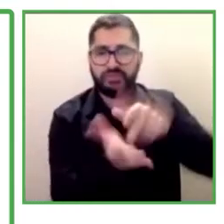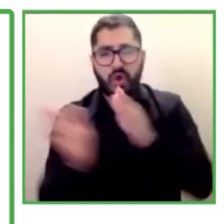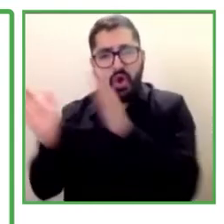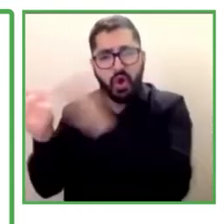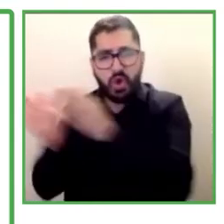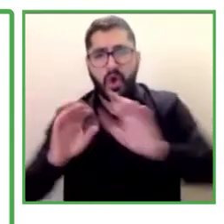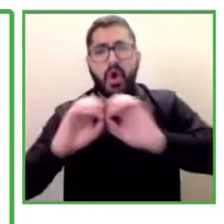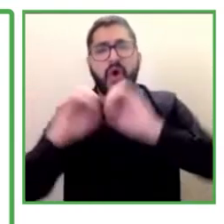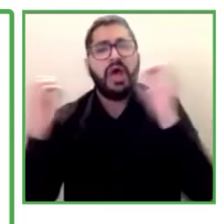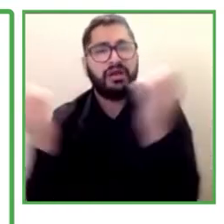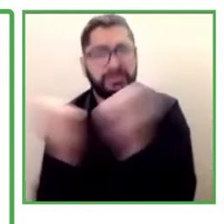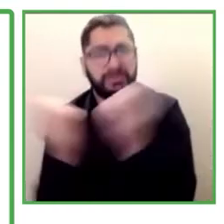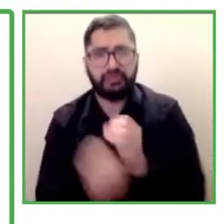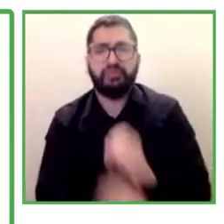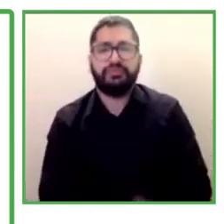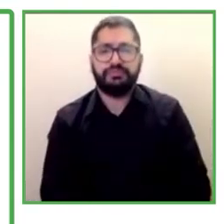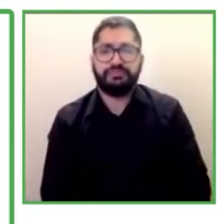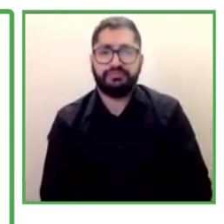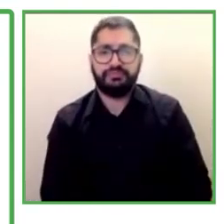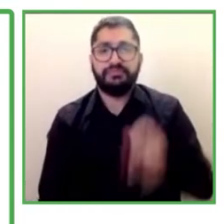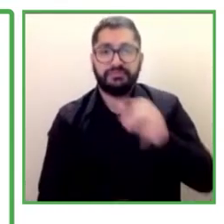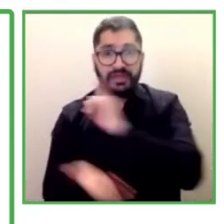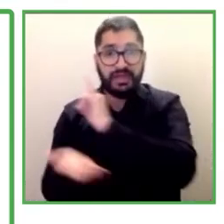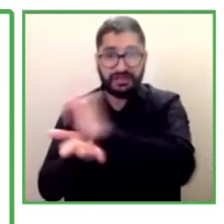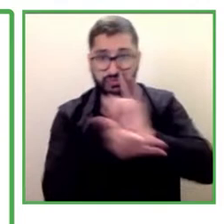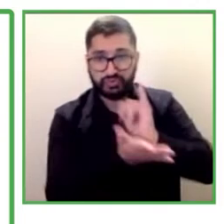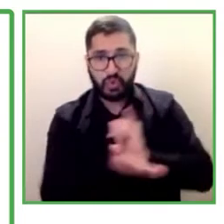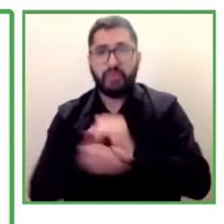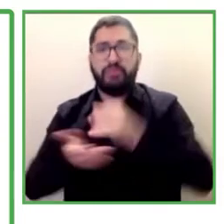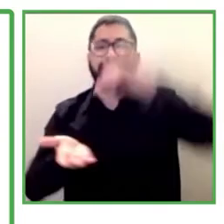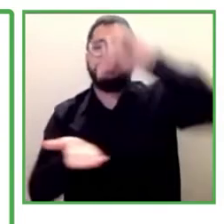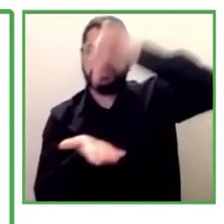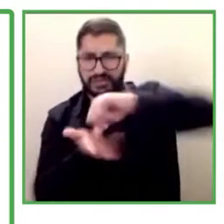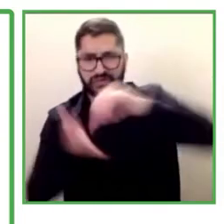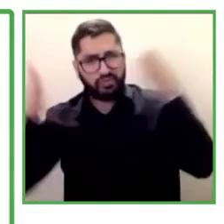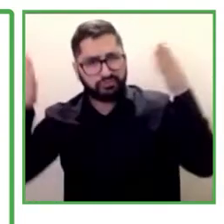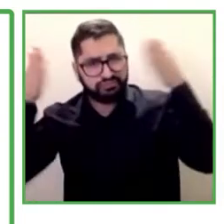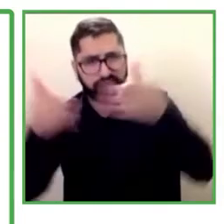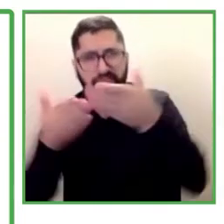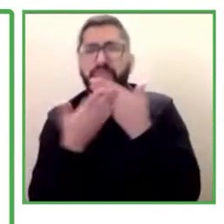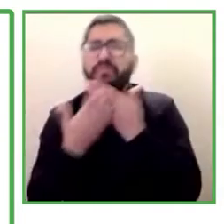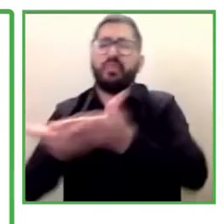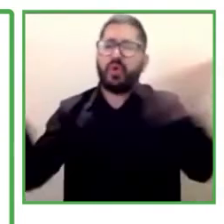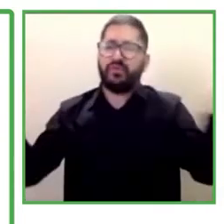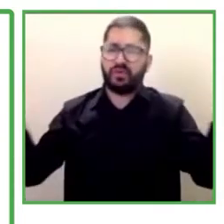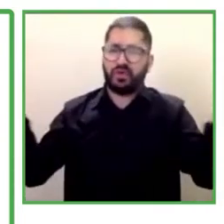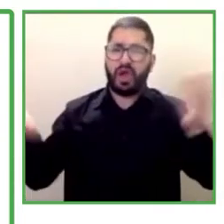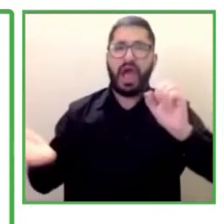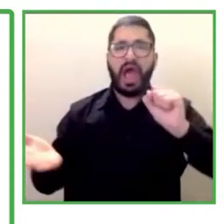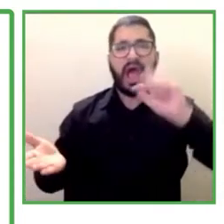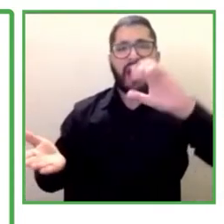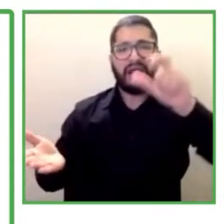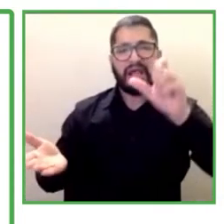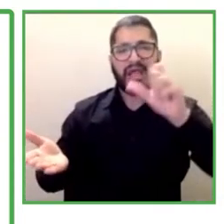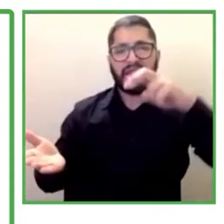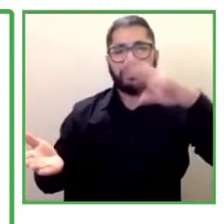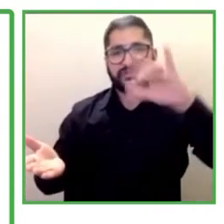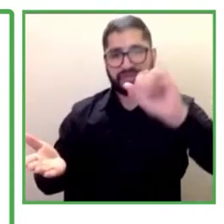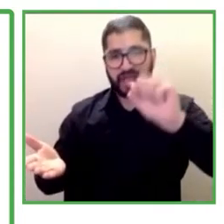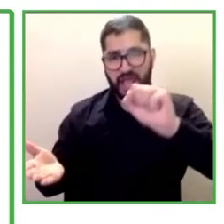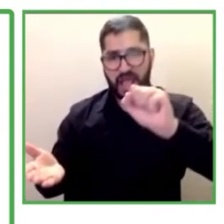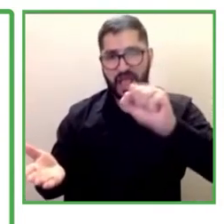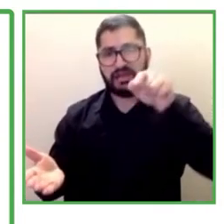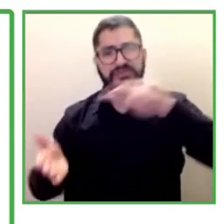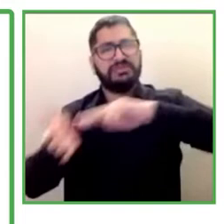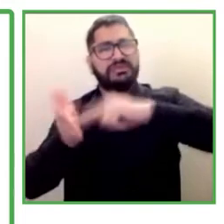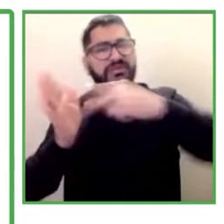centros de empleo, agencias de empleo y otras organizaciones que hacían parte de esos ecosistemas